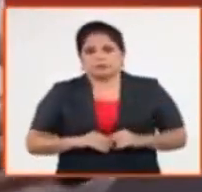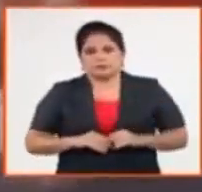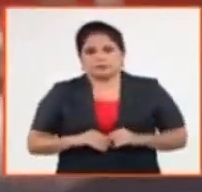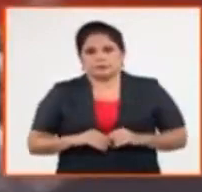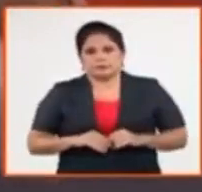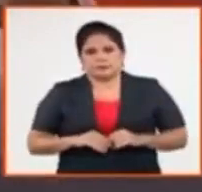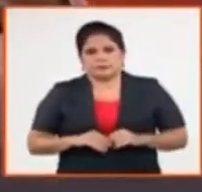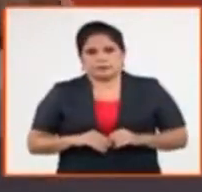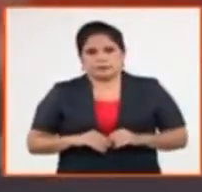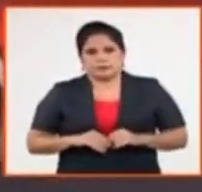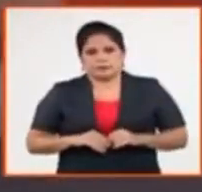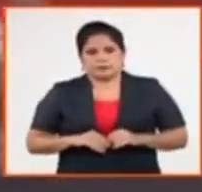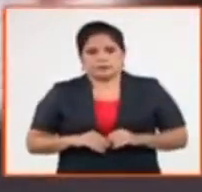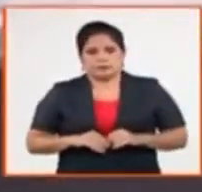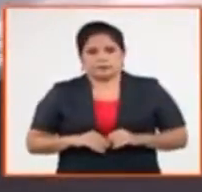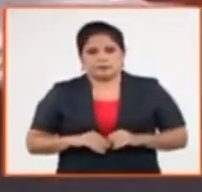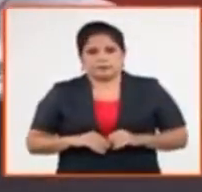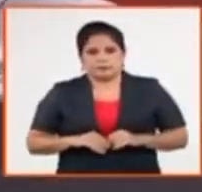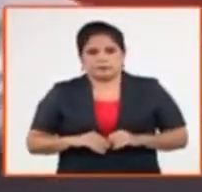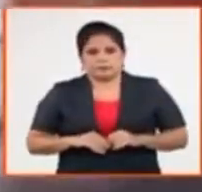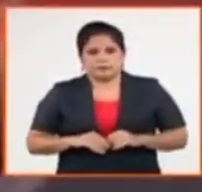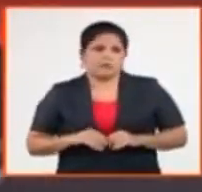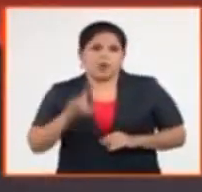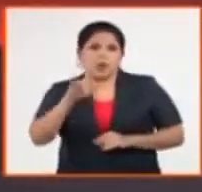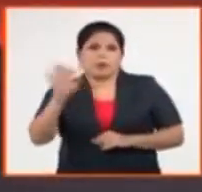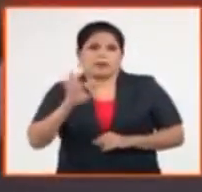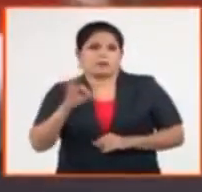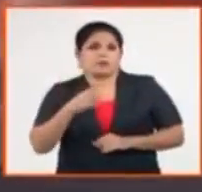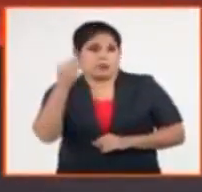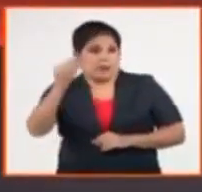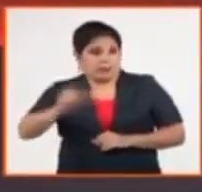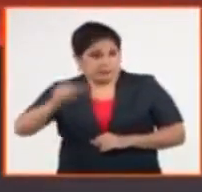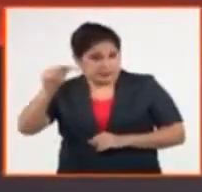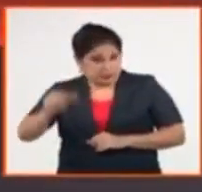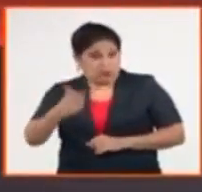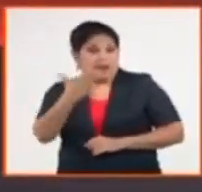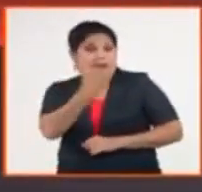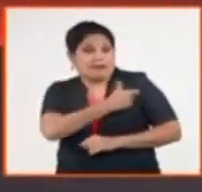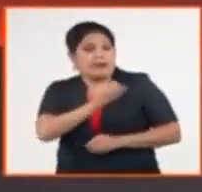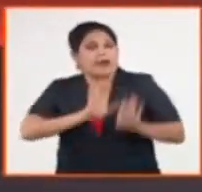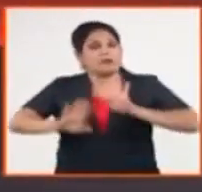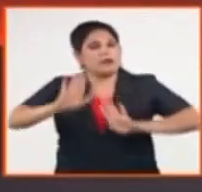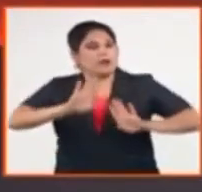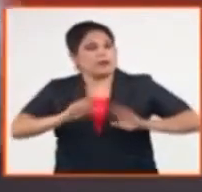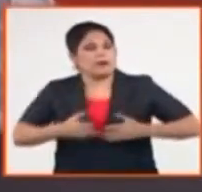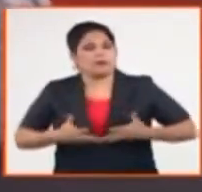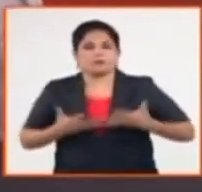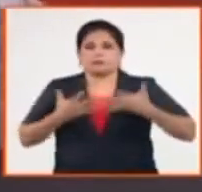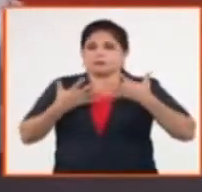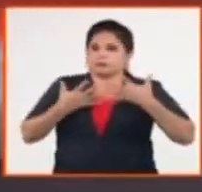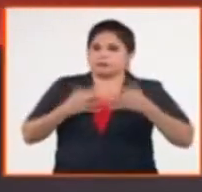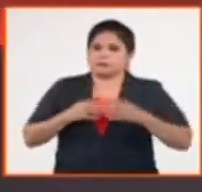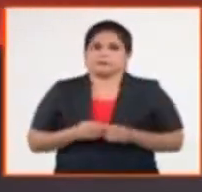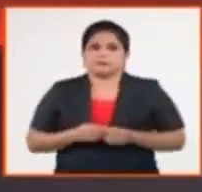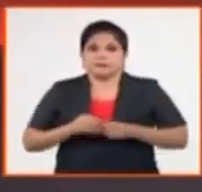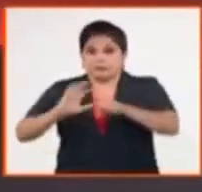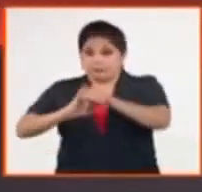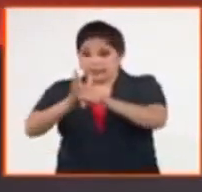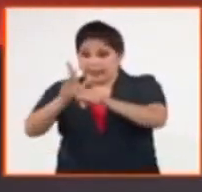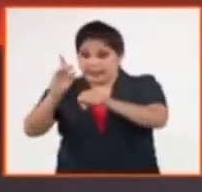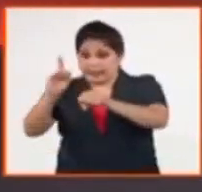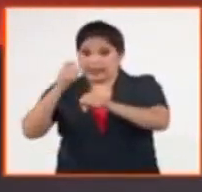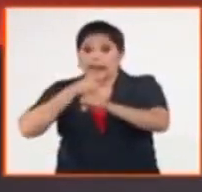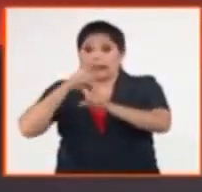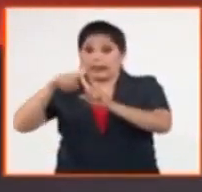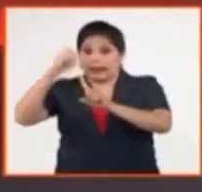probabilidad nos habla cerca de un 90% de prevención de la enfermedad severa. Con la cepa Delta, en particular,